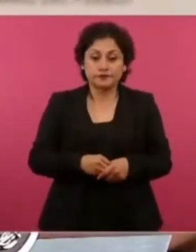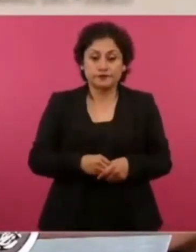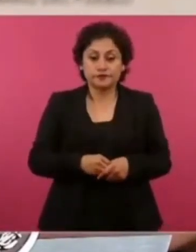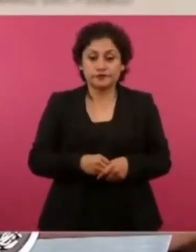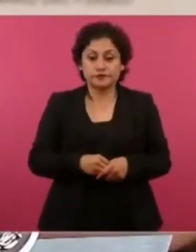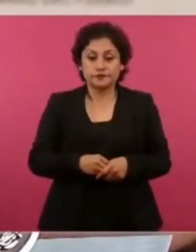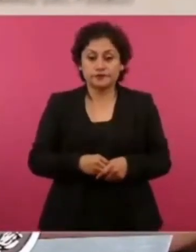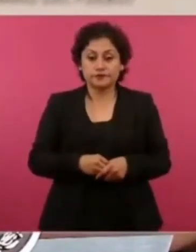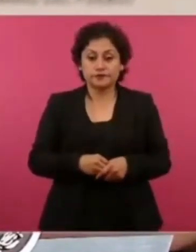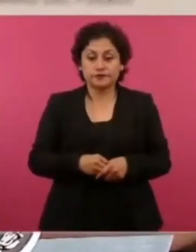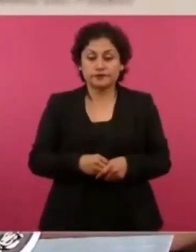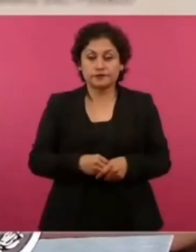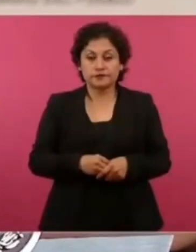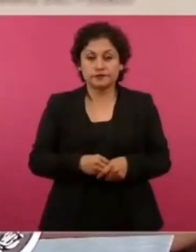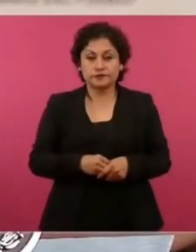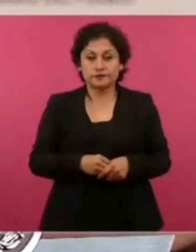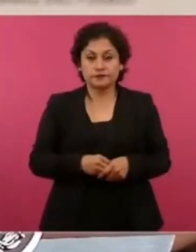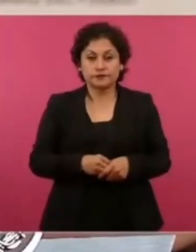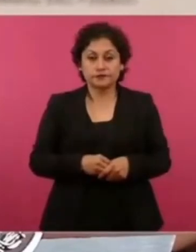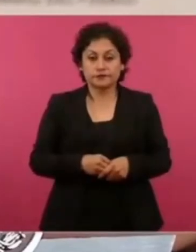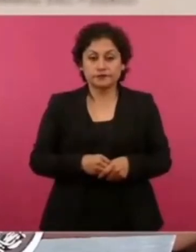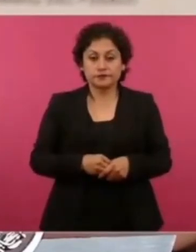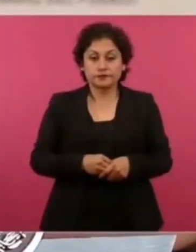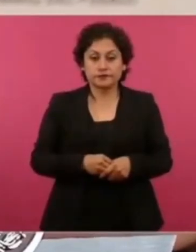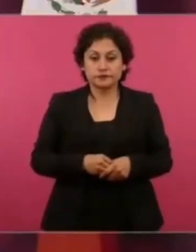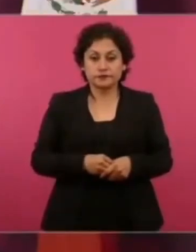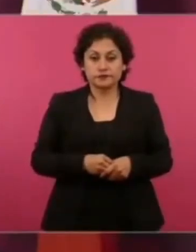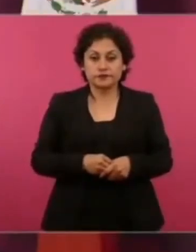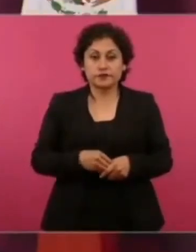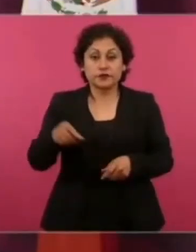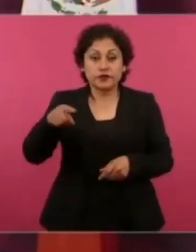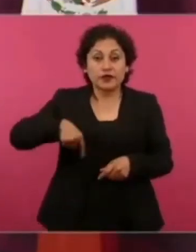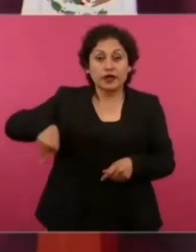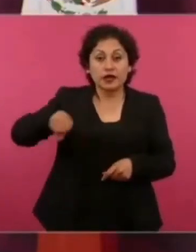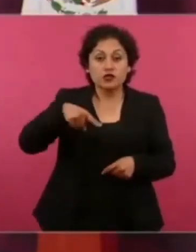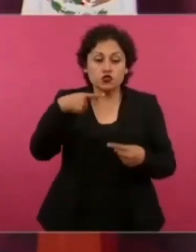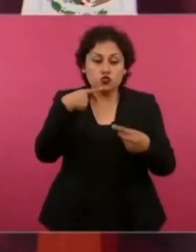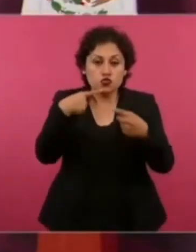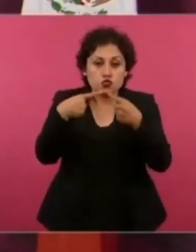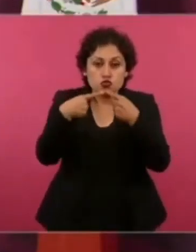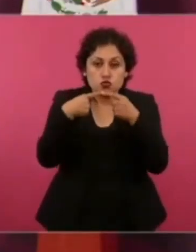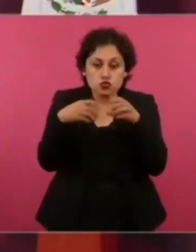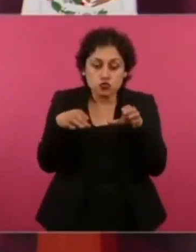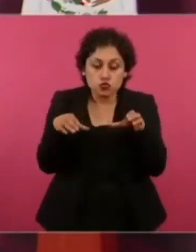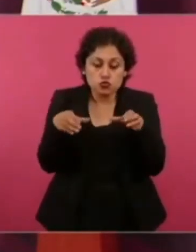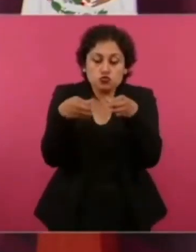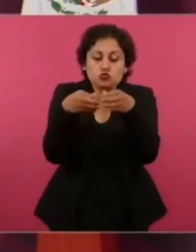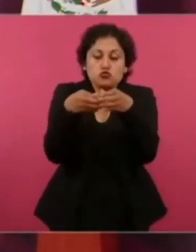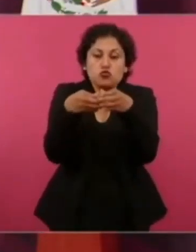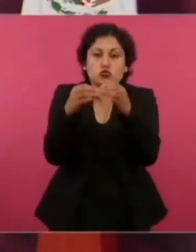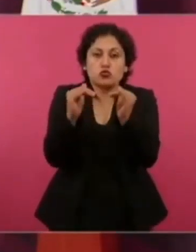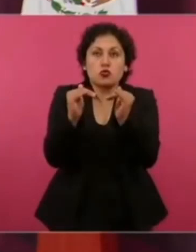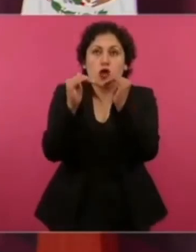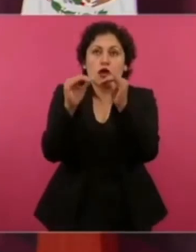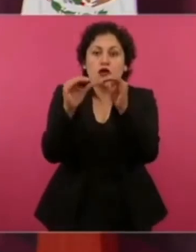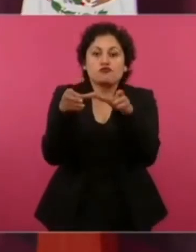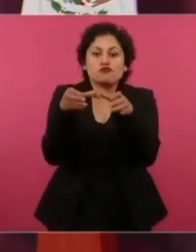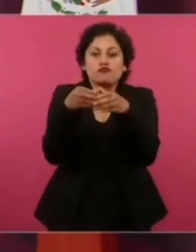Esa fue una consulta que hicieron en lo oscurito. A los de arriba,